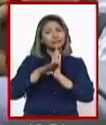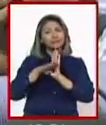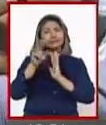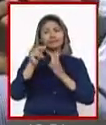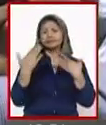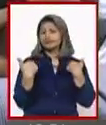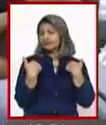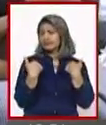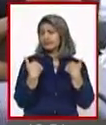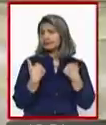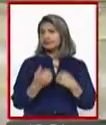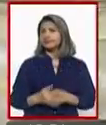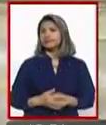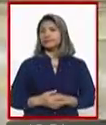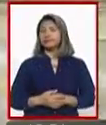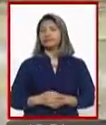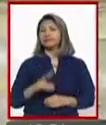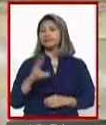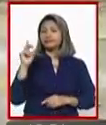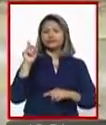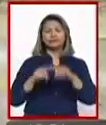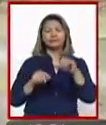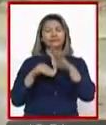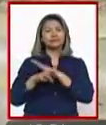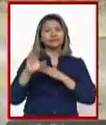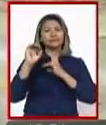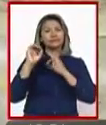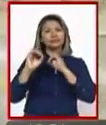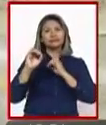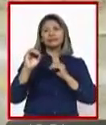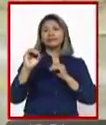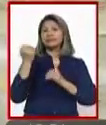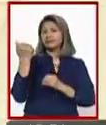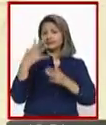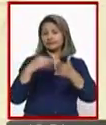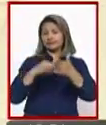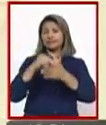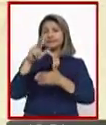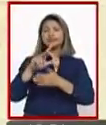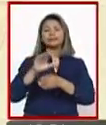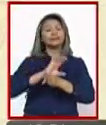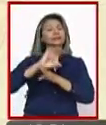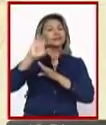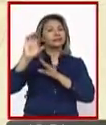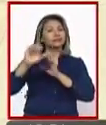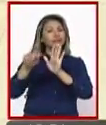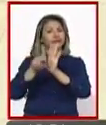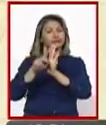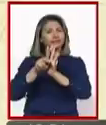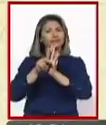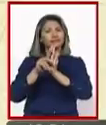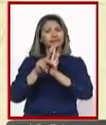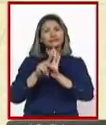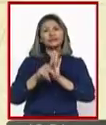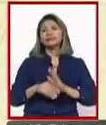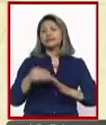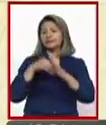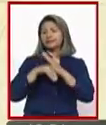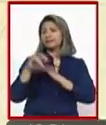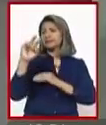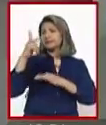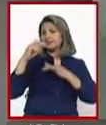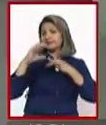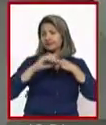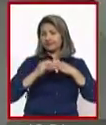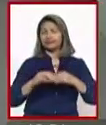ingreso, vuelvo a repetir, a este mercado. A partir de las 00 horas del día 15 de noviembre, queda totalmente prohibido el ingreso de camiones al tercer anillo,